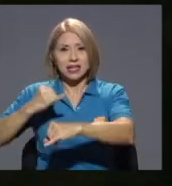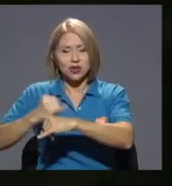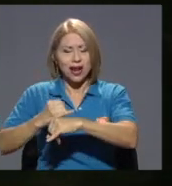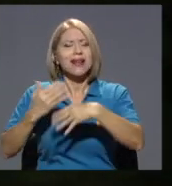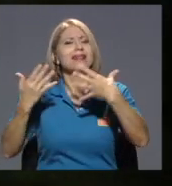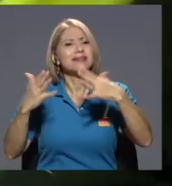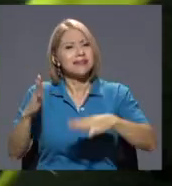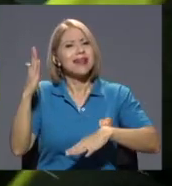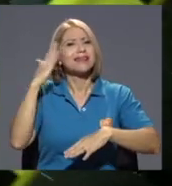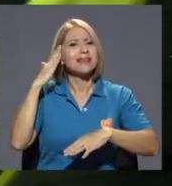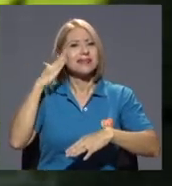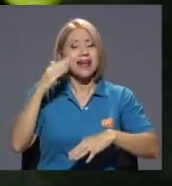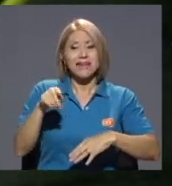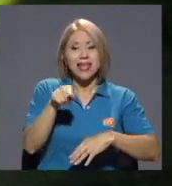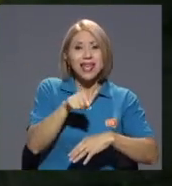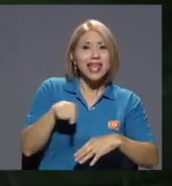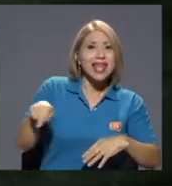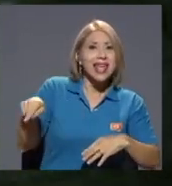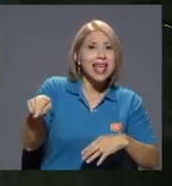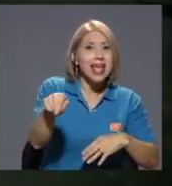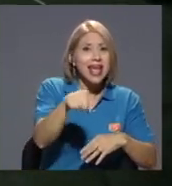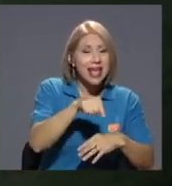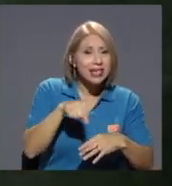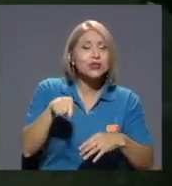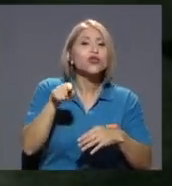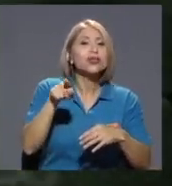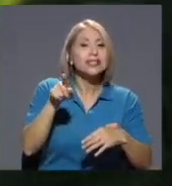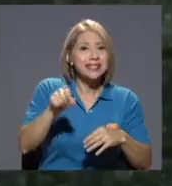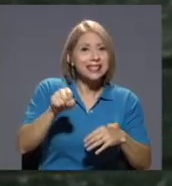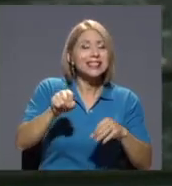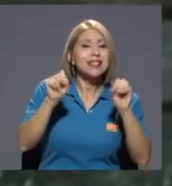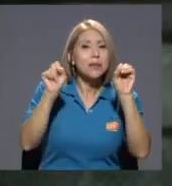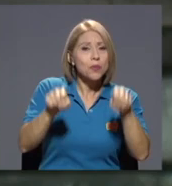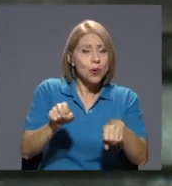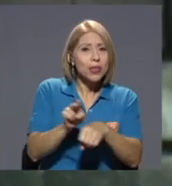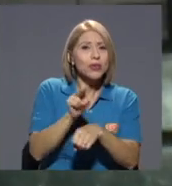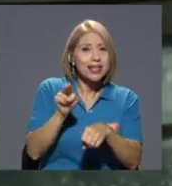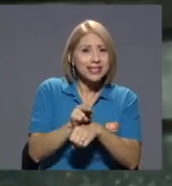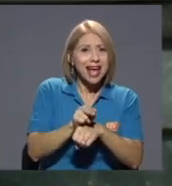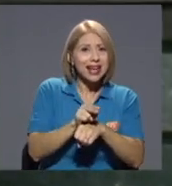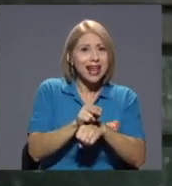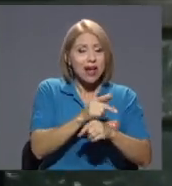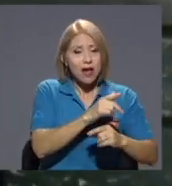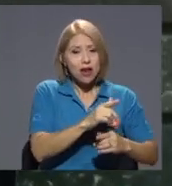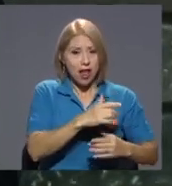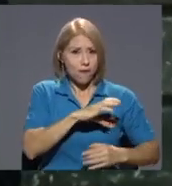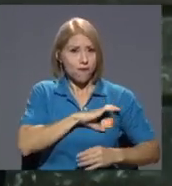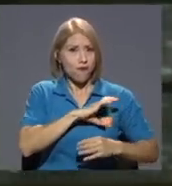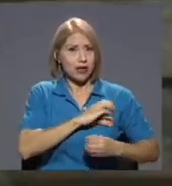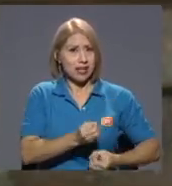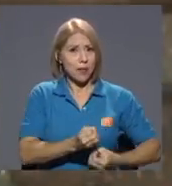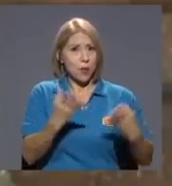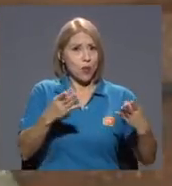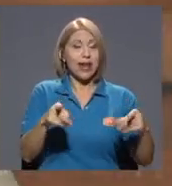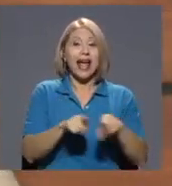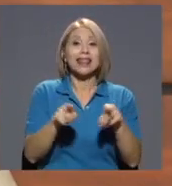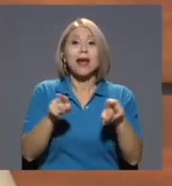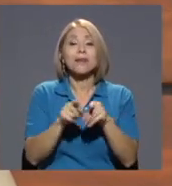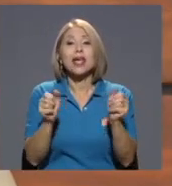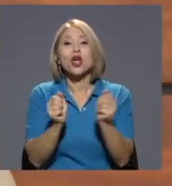y cuando hayan vías alternas en todos los casos que se utilizó la fuerza pública y que hasta gasearon personas de manera innecesaria